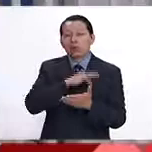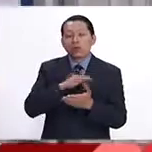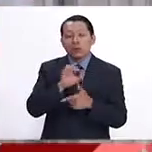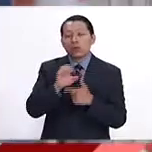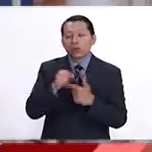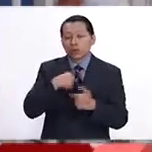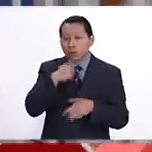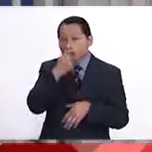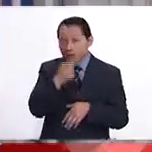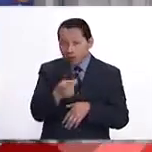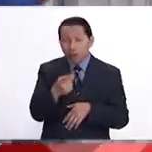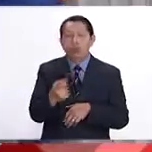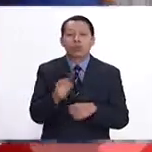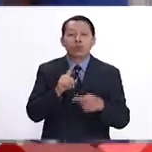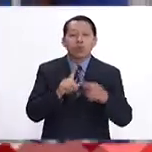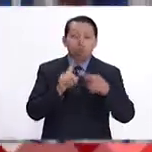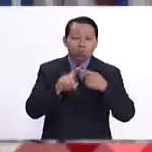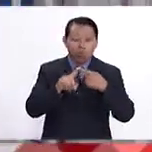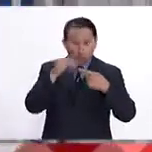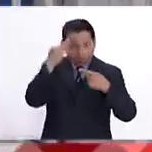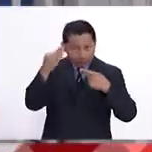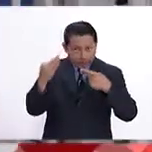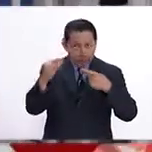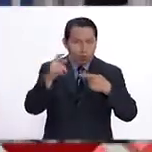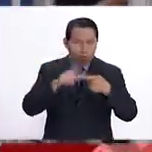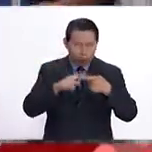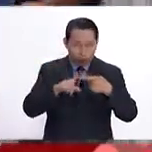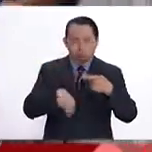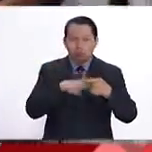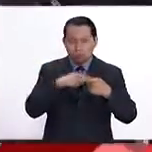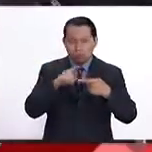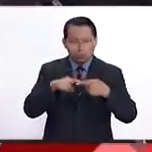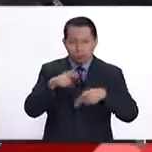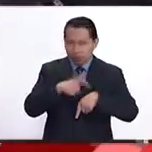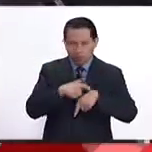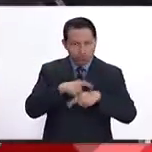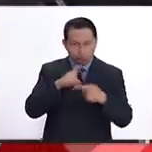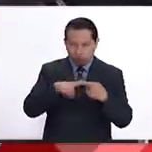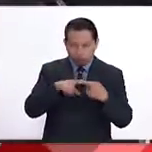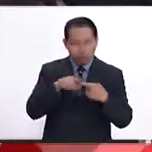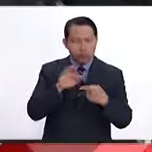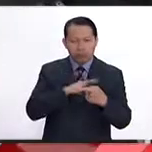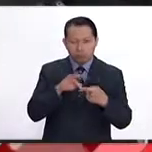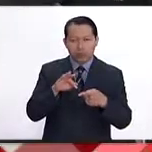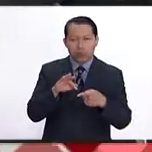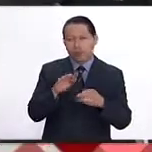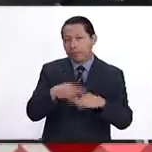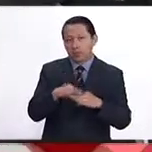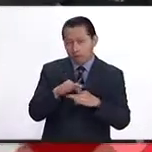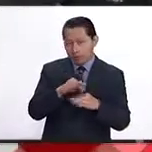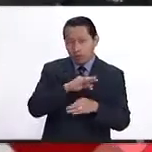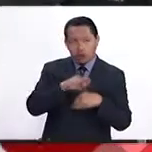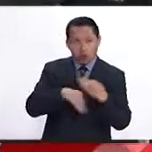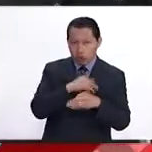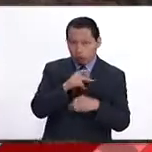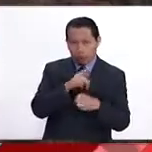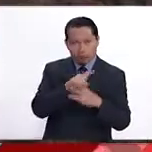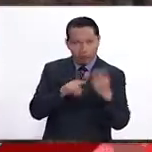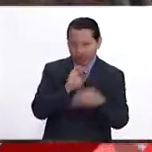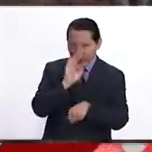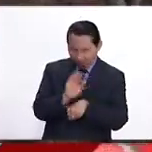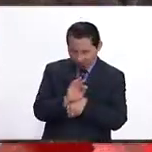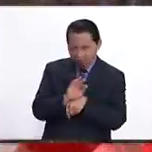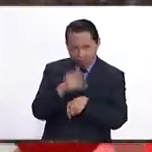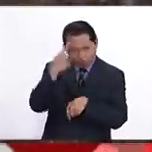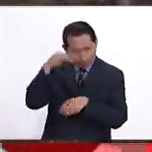te diría, uno es el tiempo. El tiempo realmente juega a favor de todos, dadas las